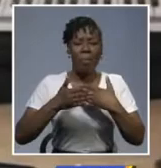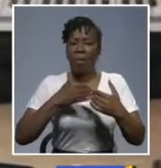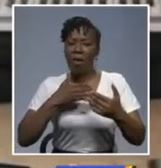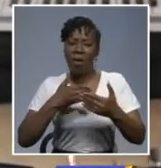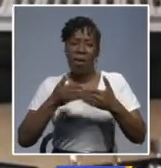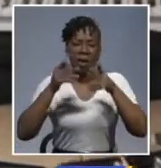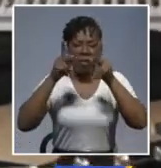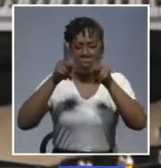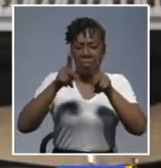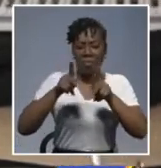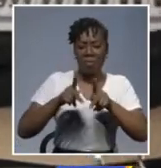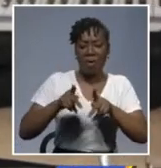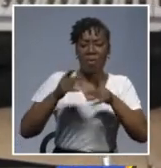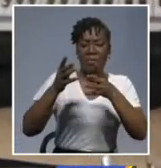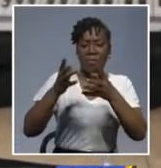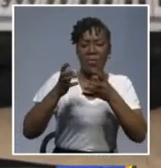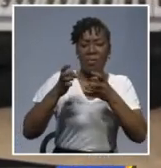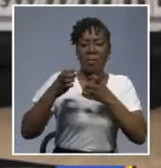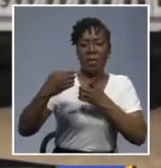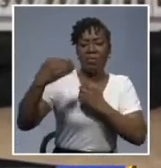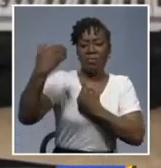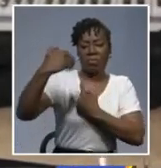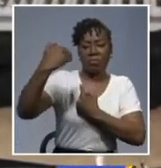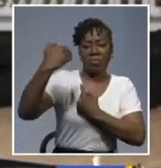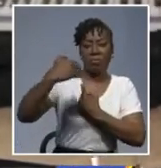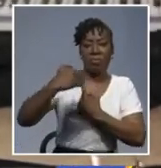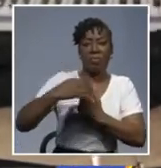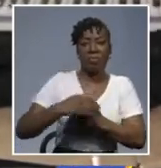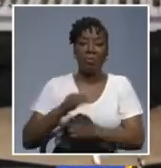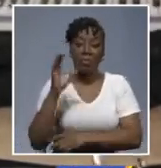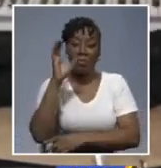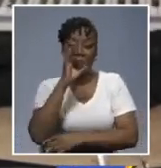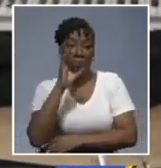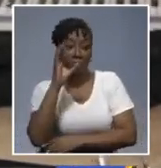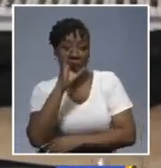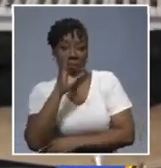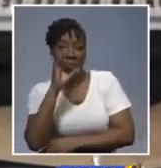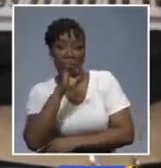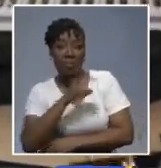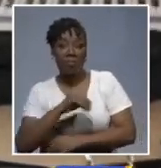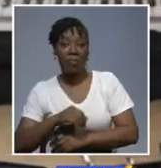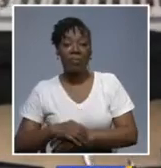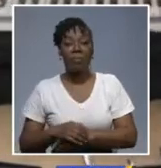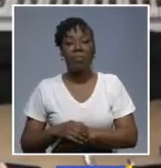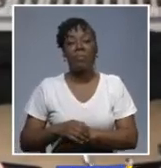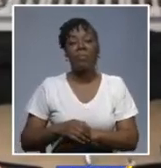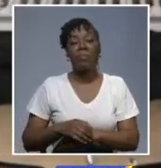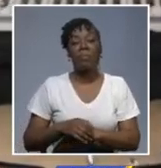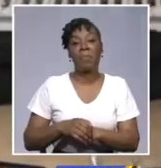gente le quiera buscar.